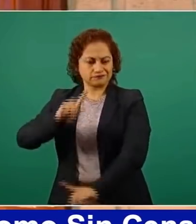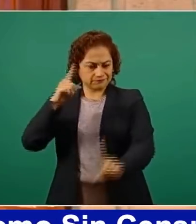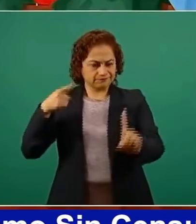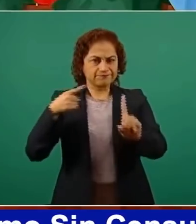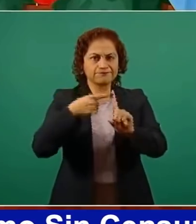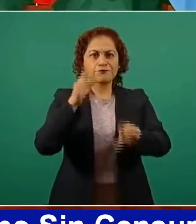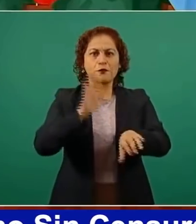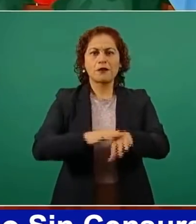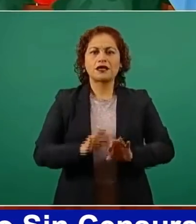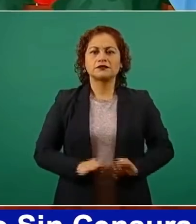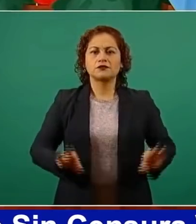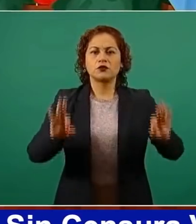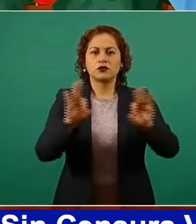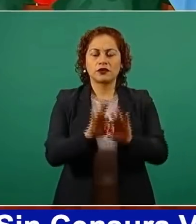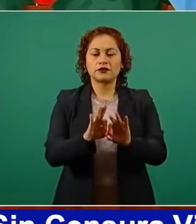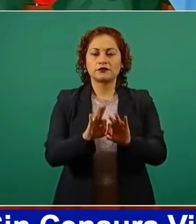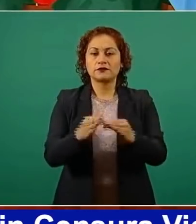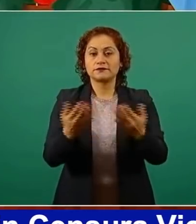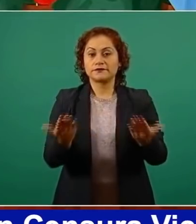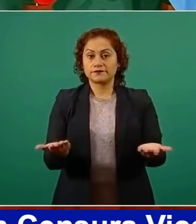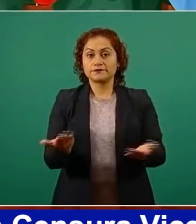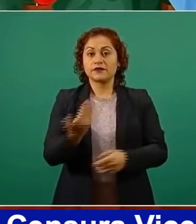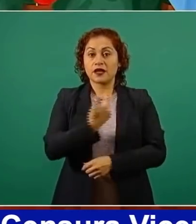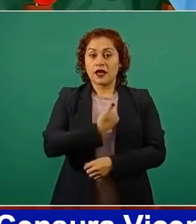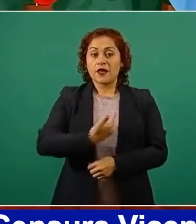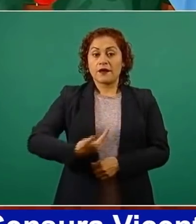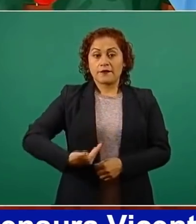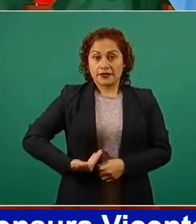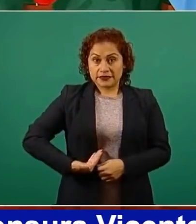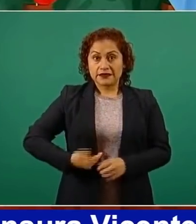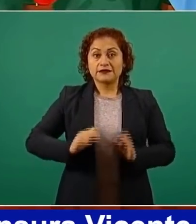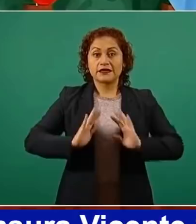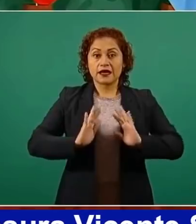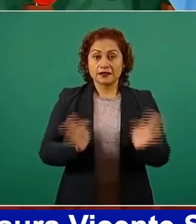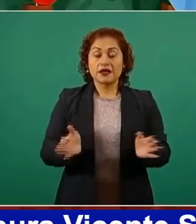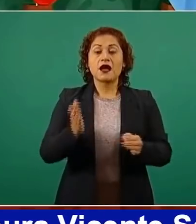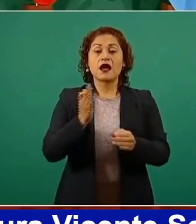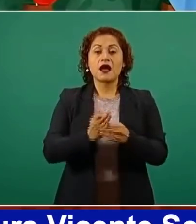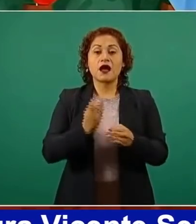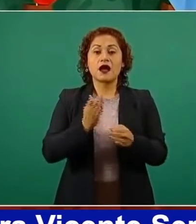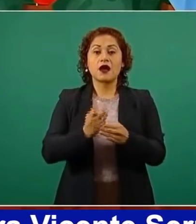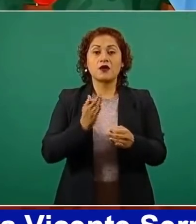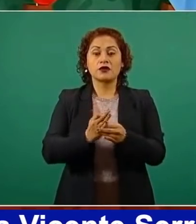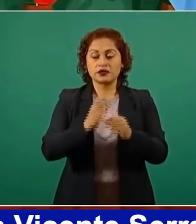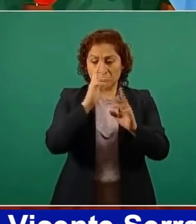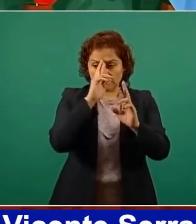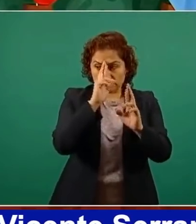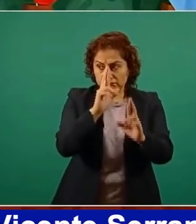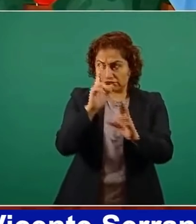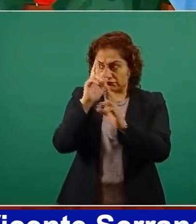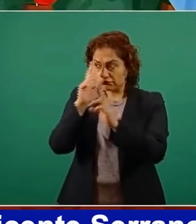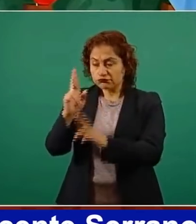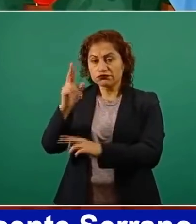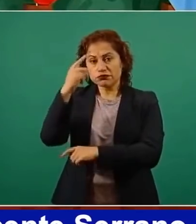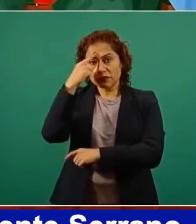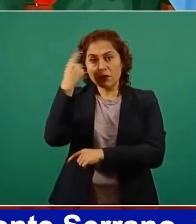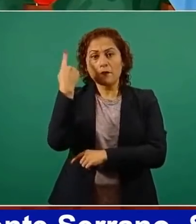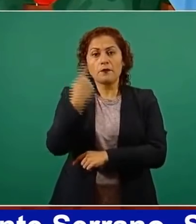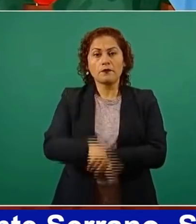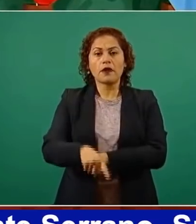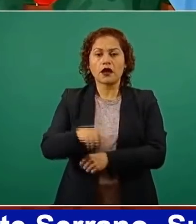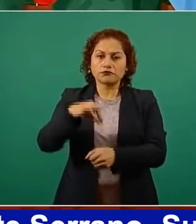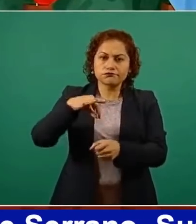presidencia son muchas las muestras de respeto al sufragio y casi